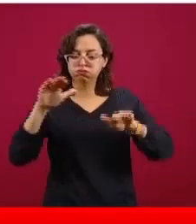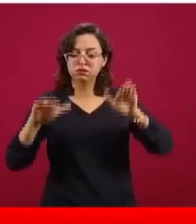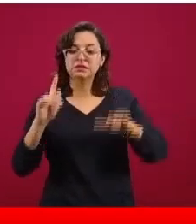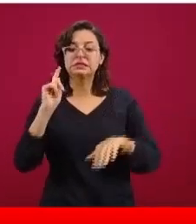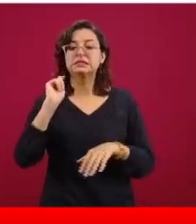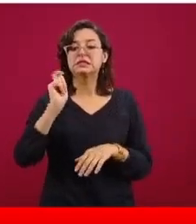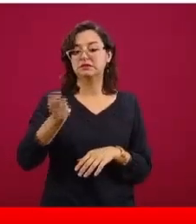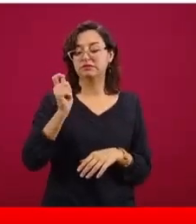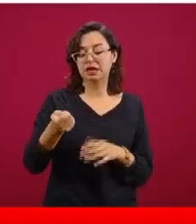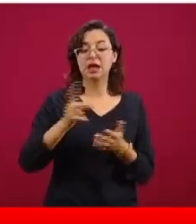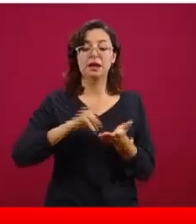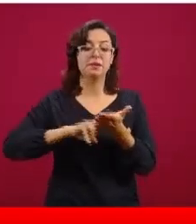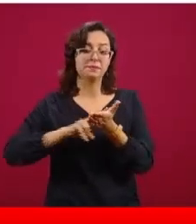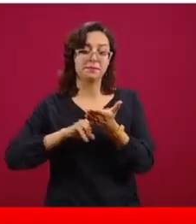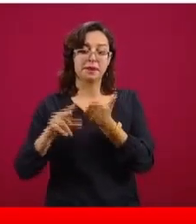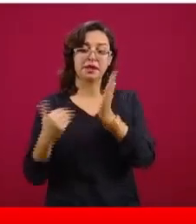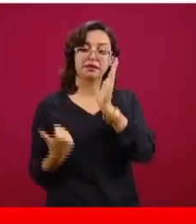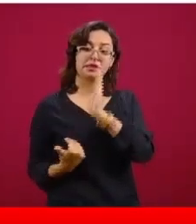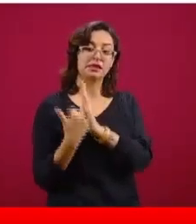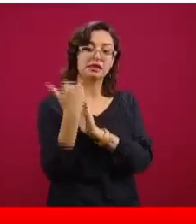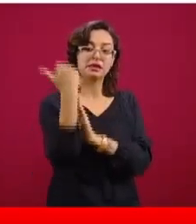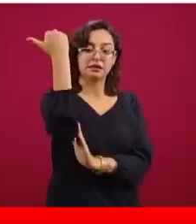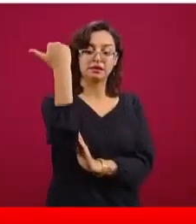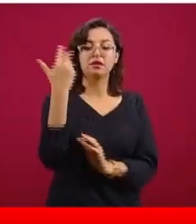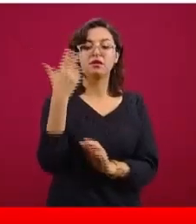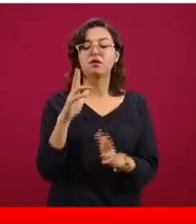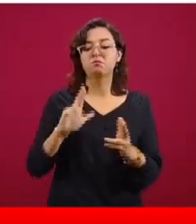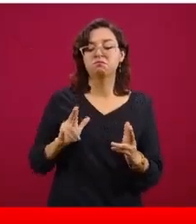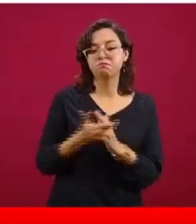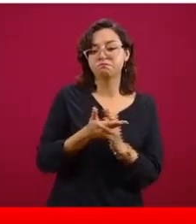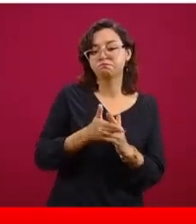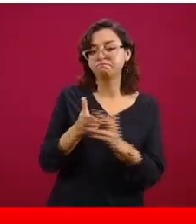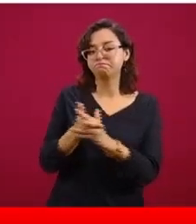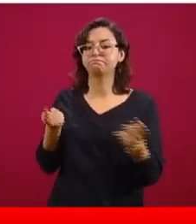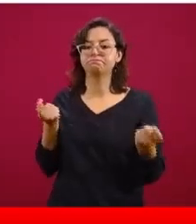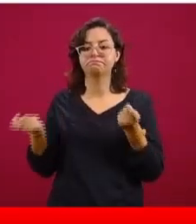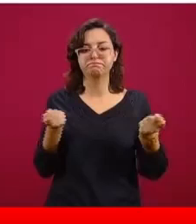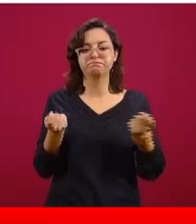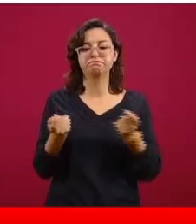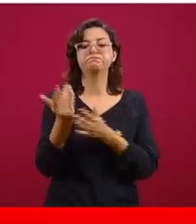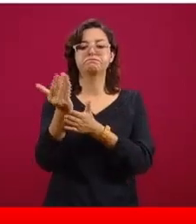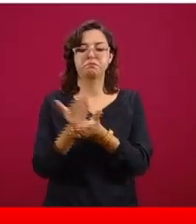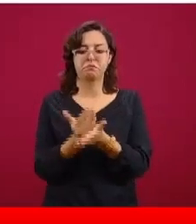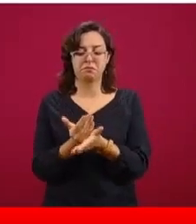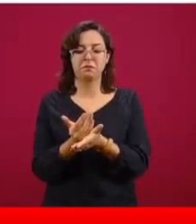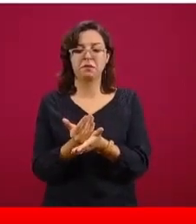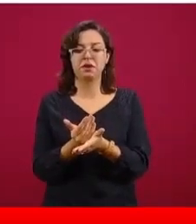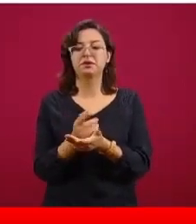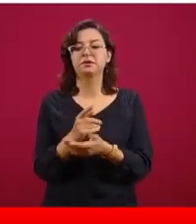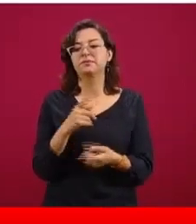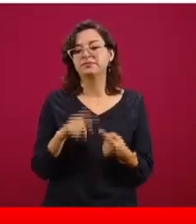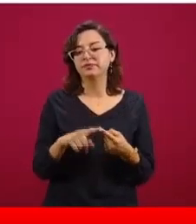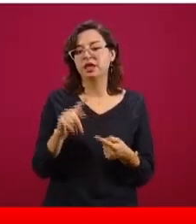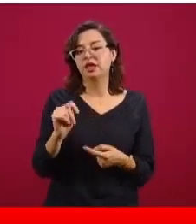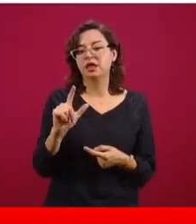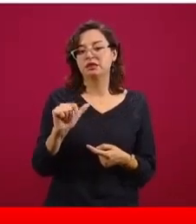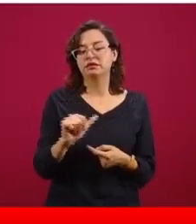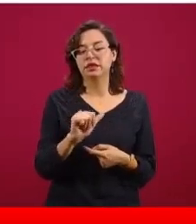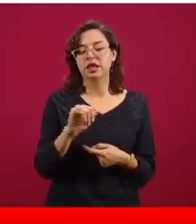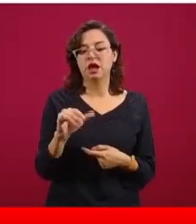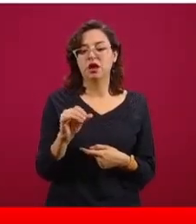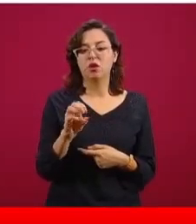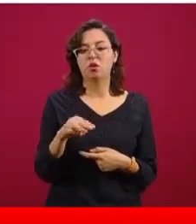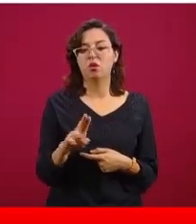o reducir el número de homicidios dolosos aquí estamos en tlajomulco por ejemplo